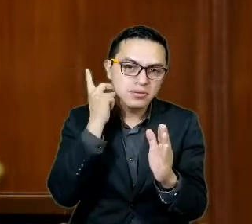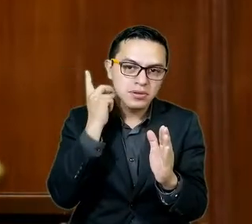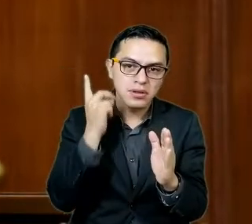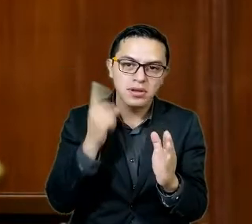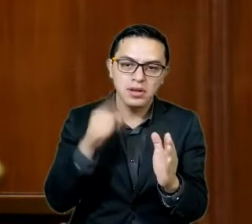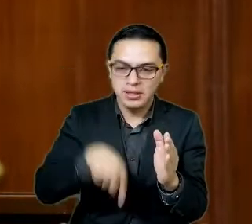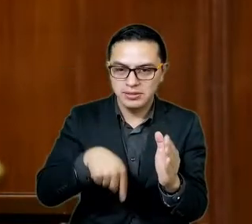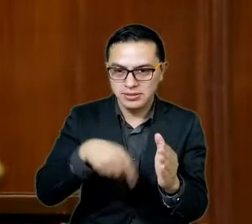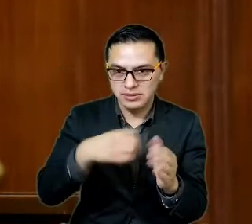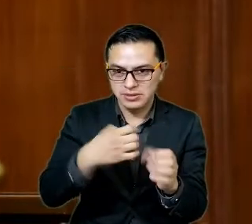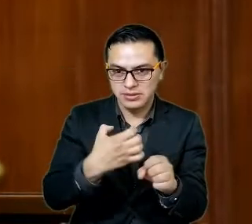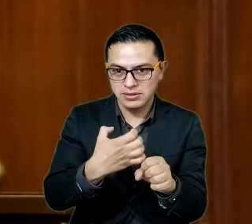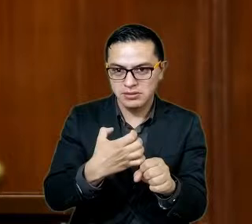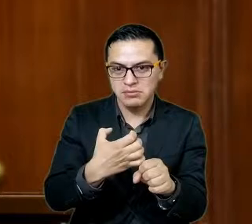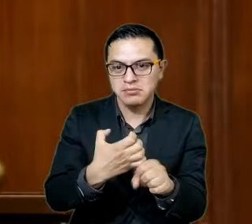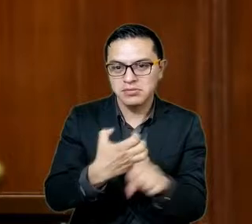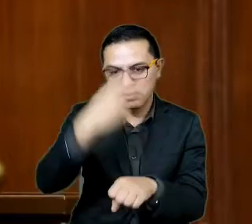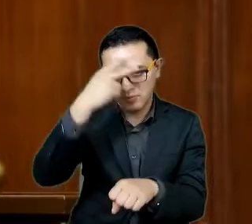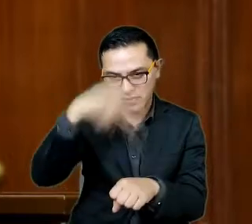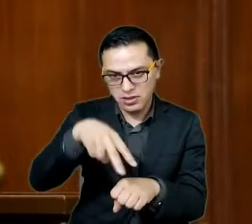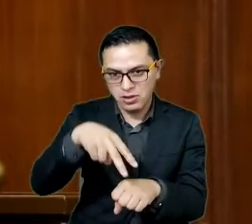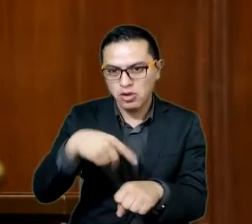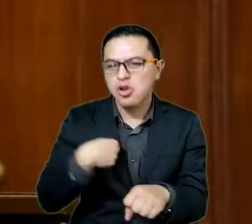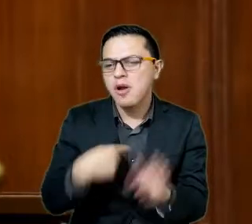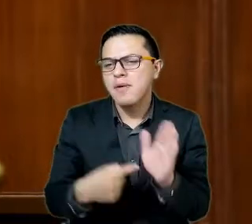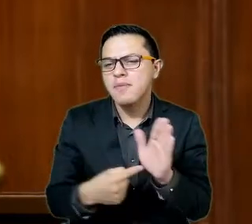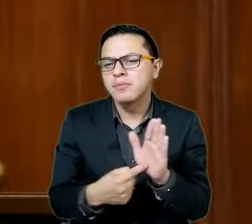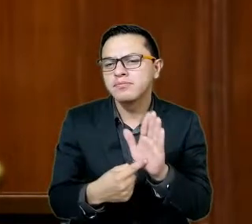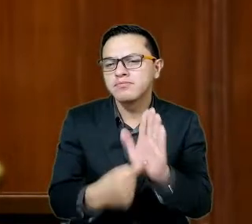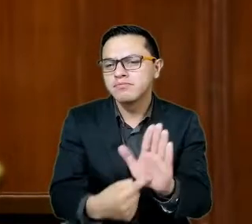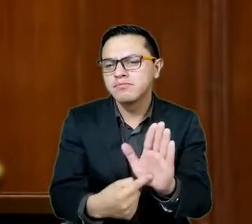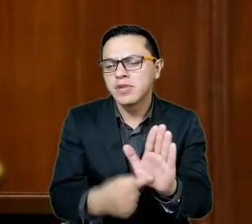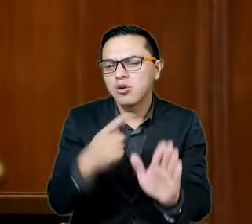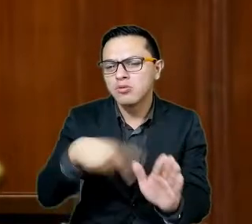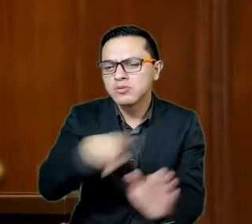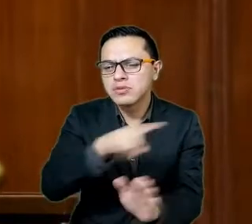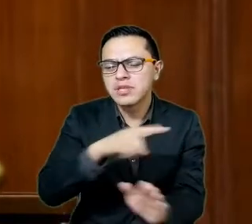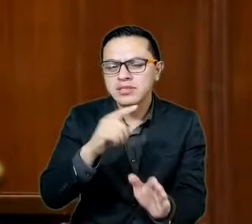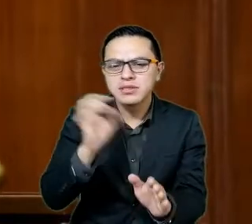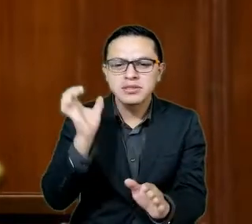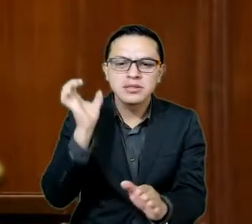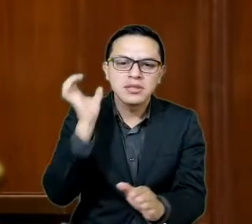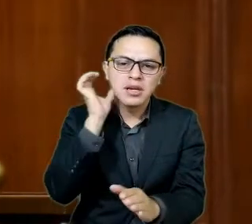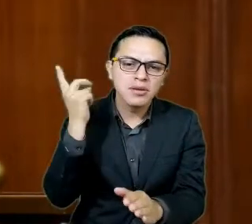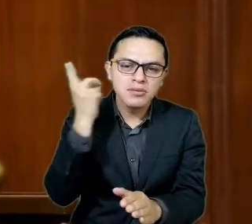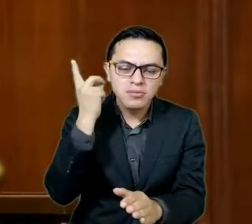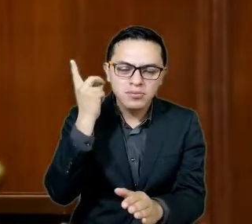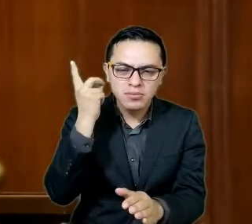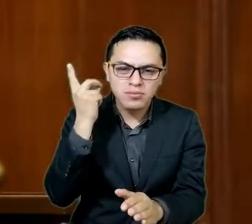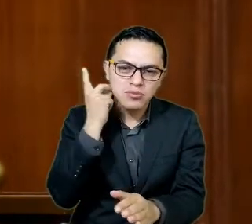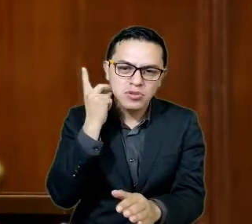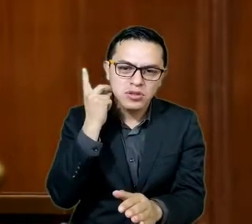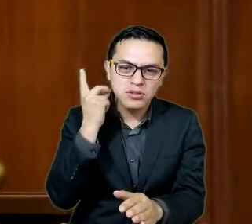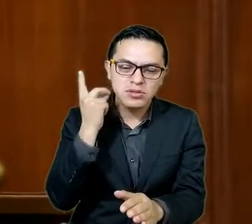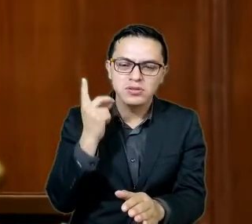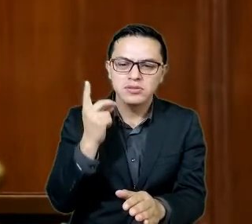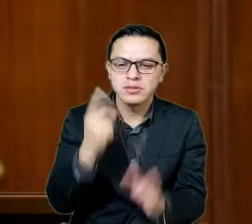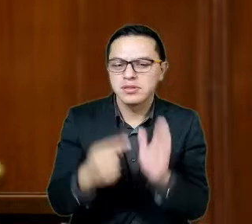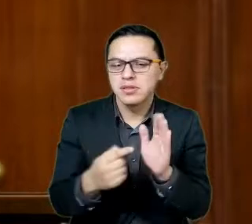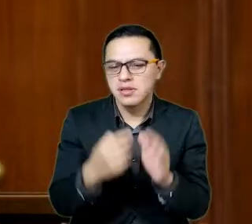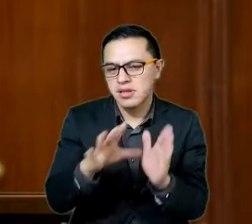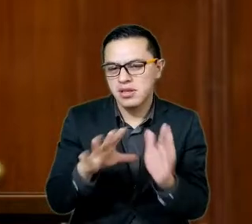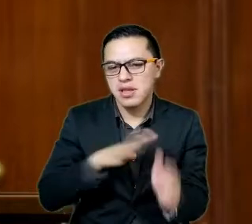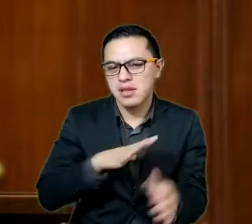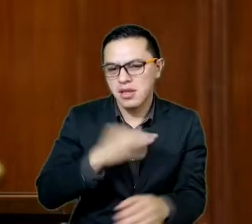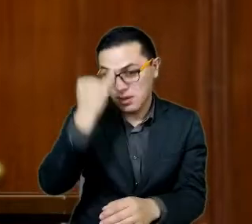México someto a la elevada consideración de esta honorable soberanía la presente iniciativa con proyecto de